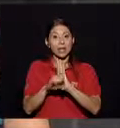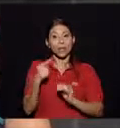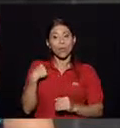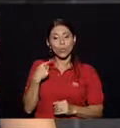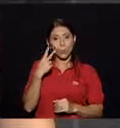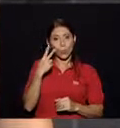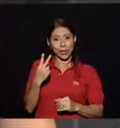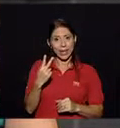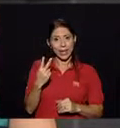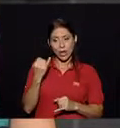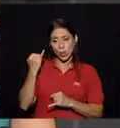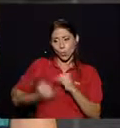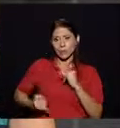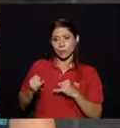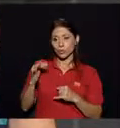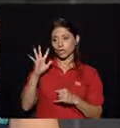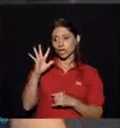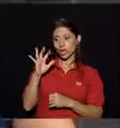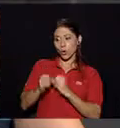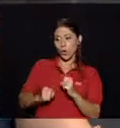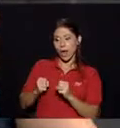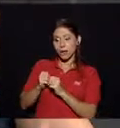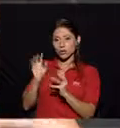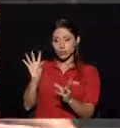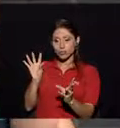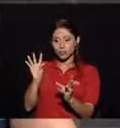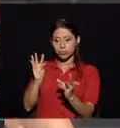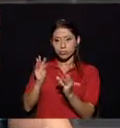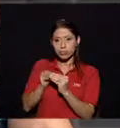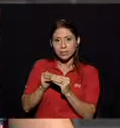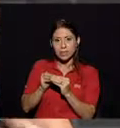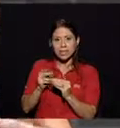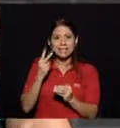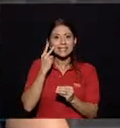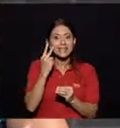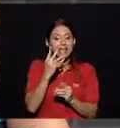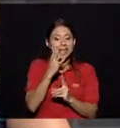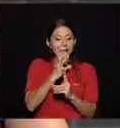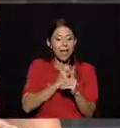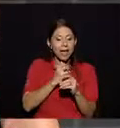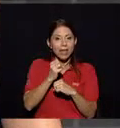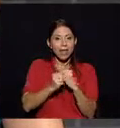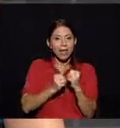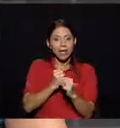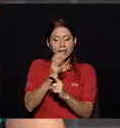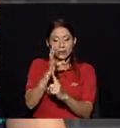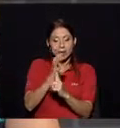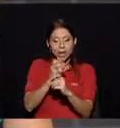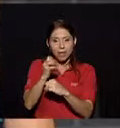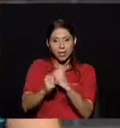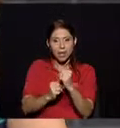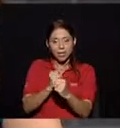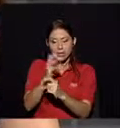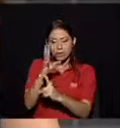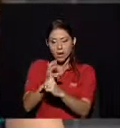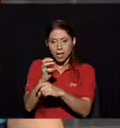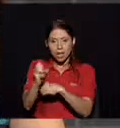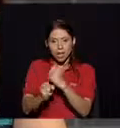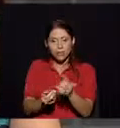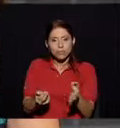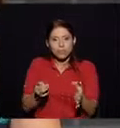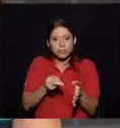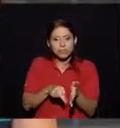uno ve las valoraciones de los últimos 5 años, se ve que cada año estamos reiterando, se está profundizando y son pocos los avances